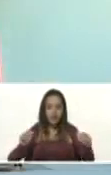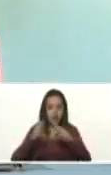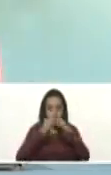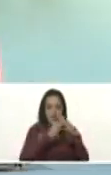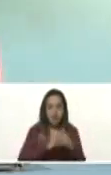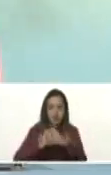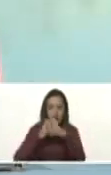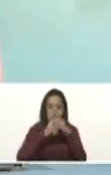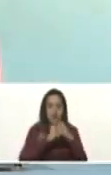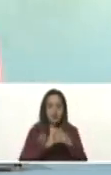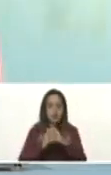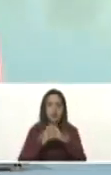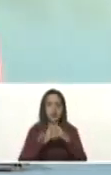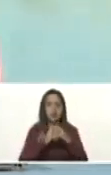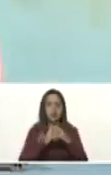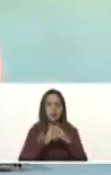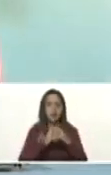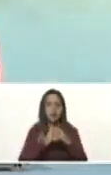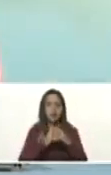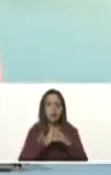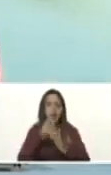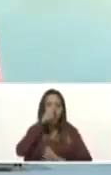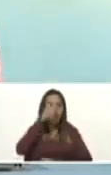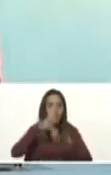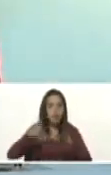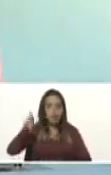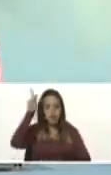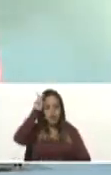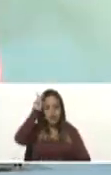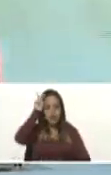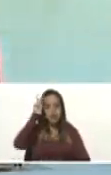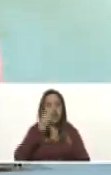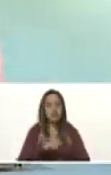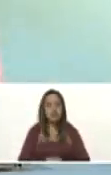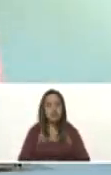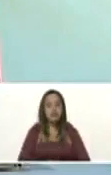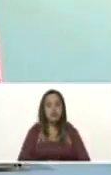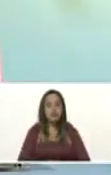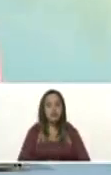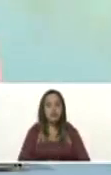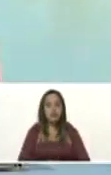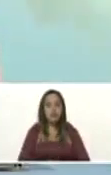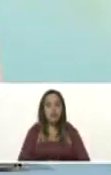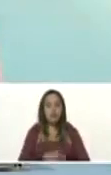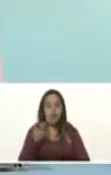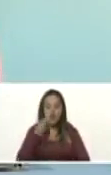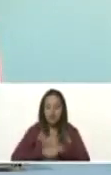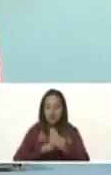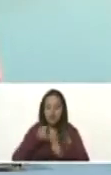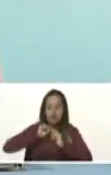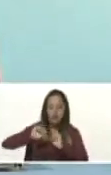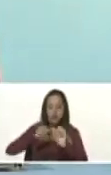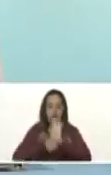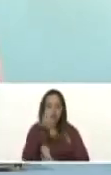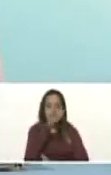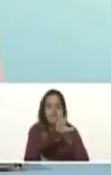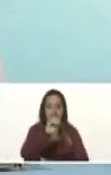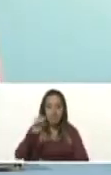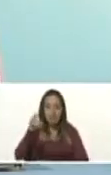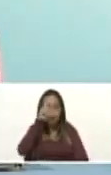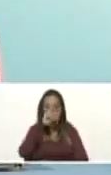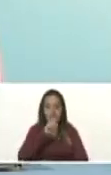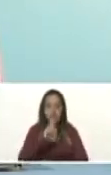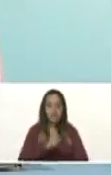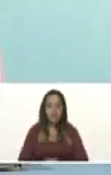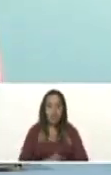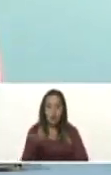estadounidenses, desde los pueblos originarios, que han resistido también más de 500 años